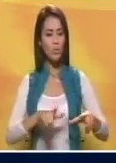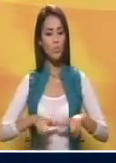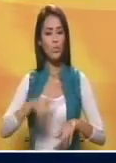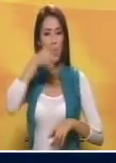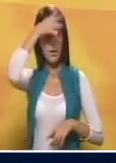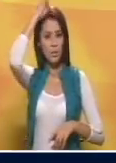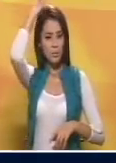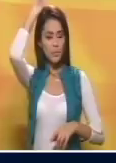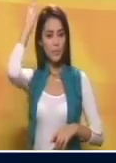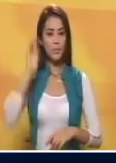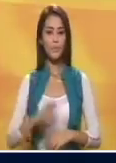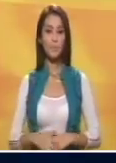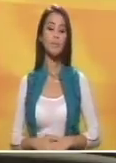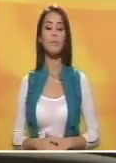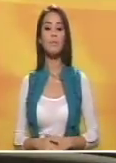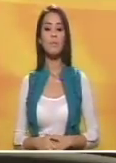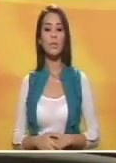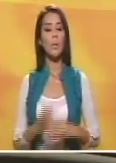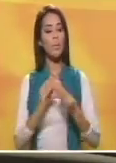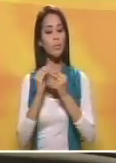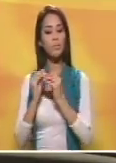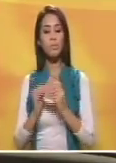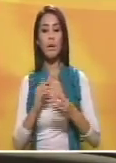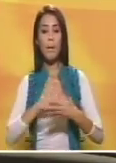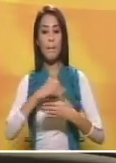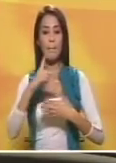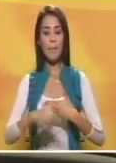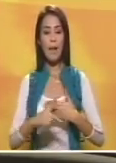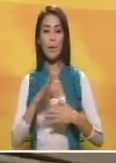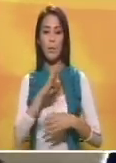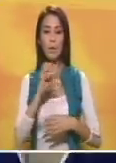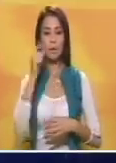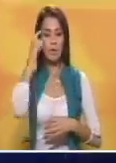de la provincia de Roma, como preparación de la cuaresma.